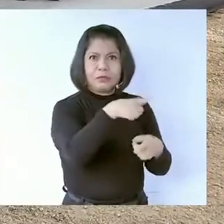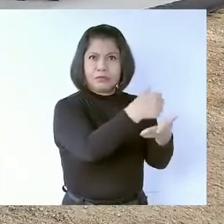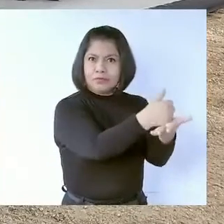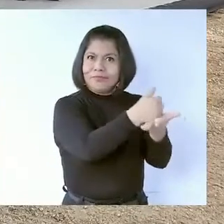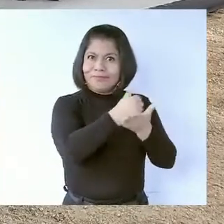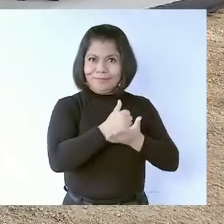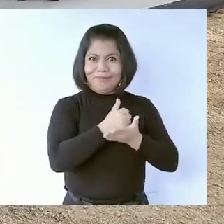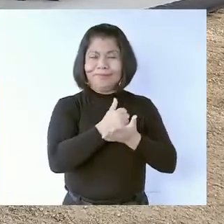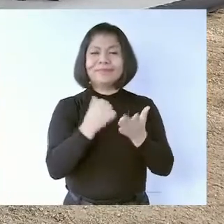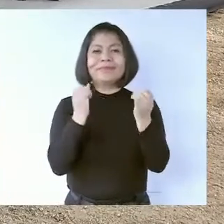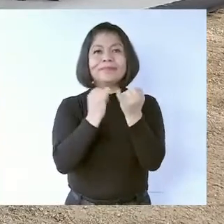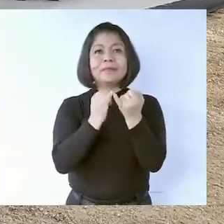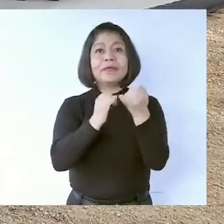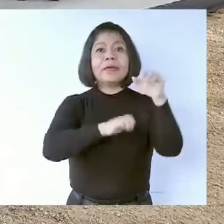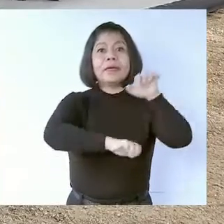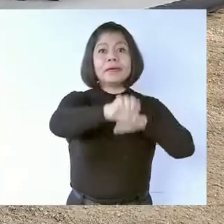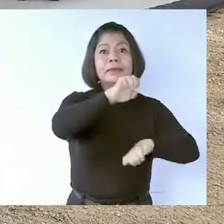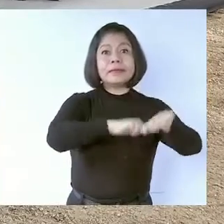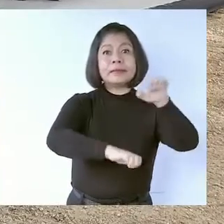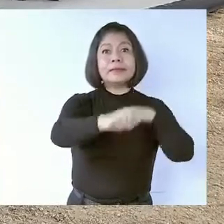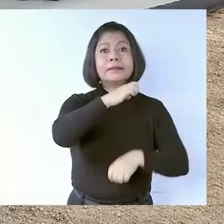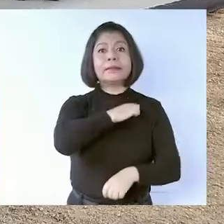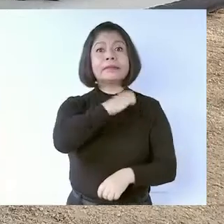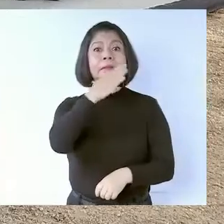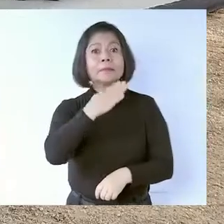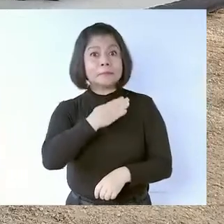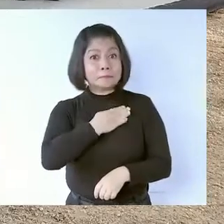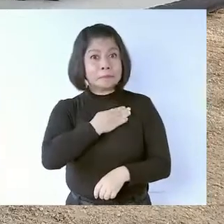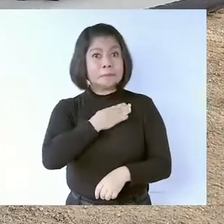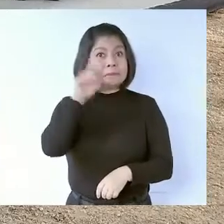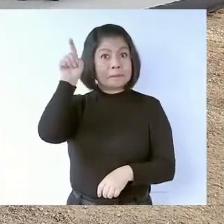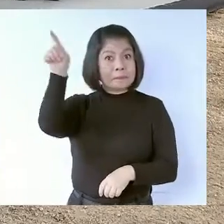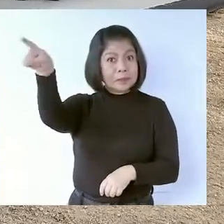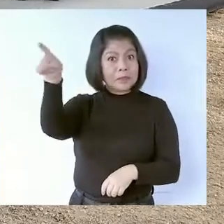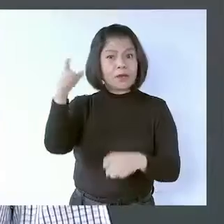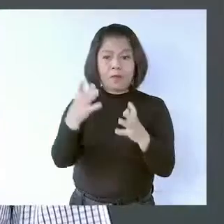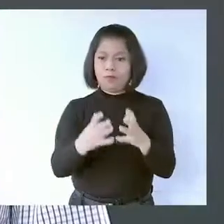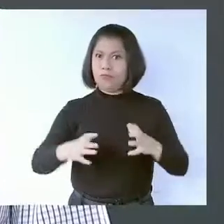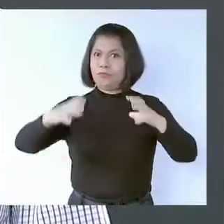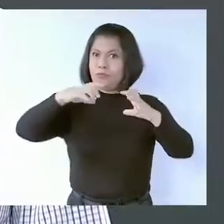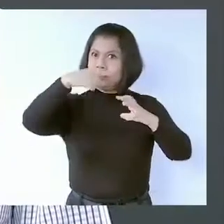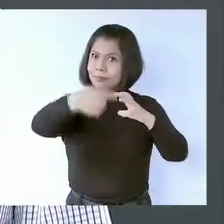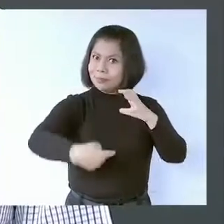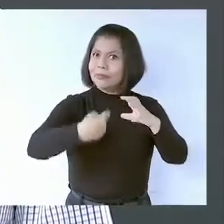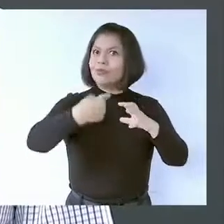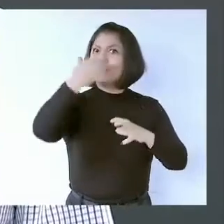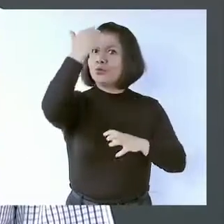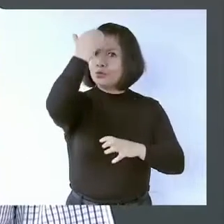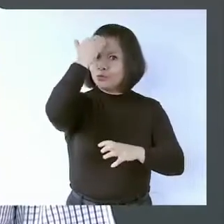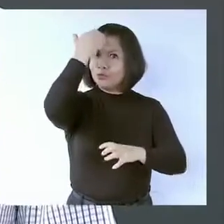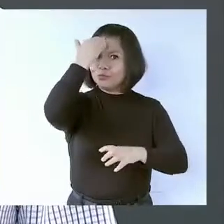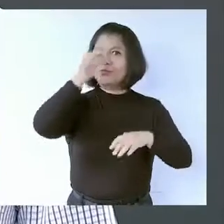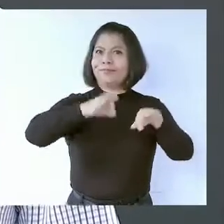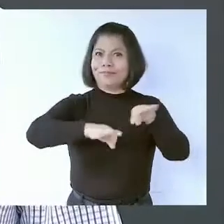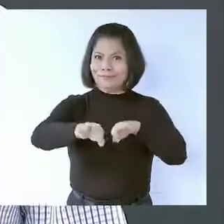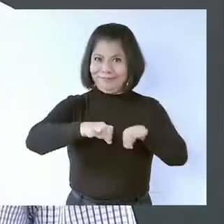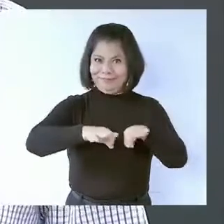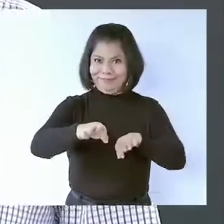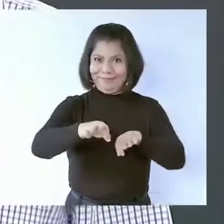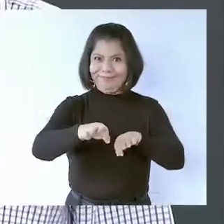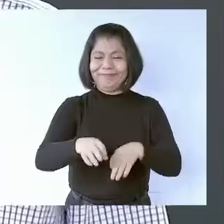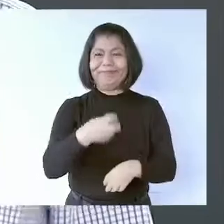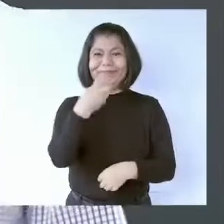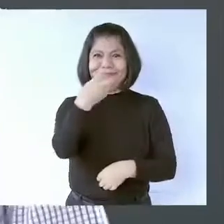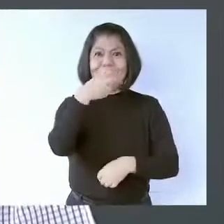Acciona, que también tiene una amplia trayectoria en proyectos ferroviarios a nivel mundial. El tramo 5 Norte, como se ha dicho, se asignó